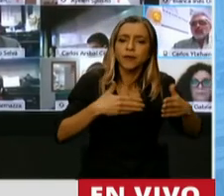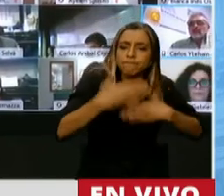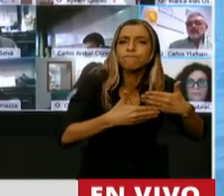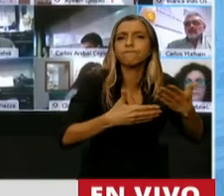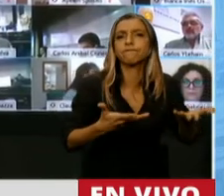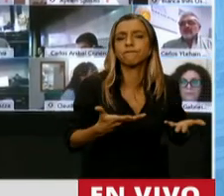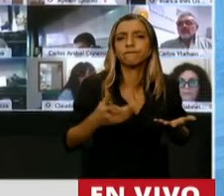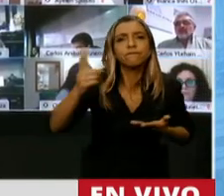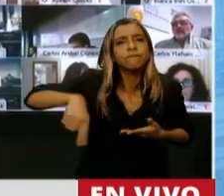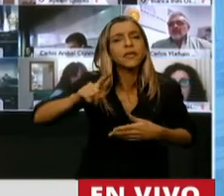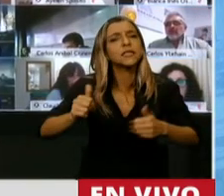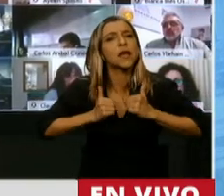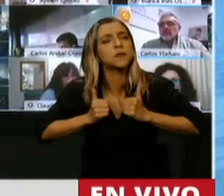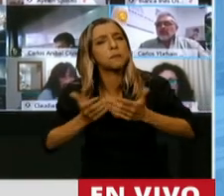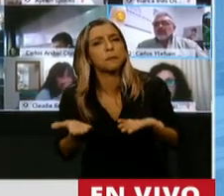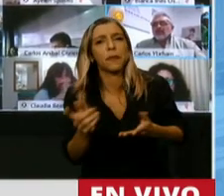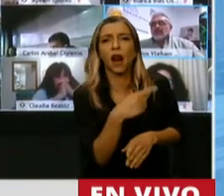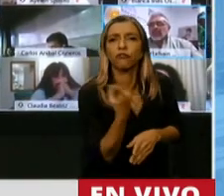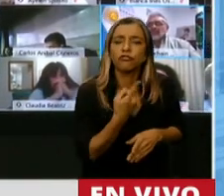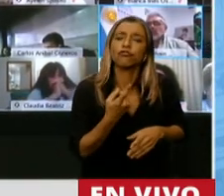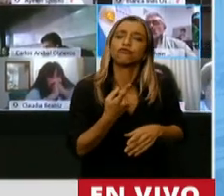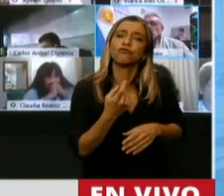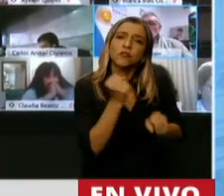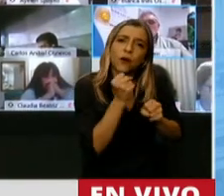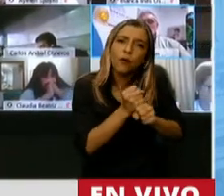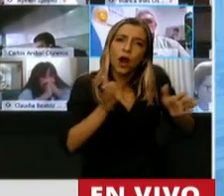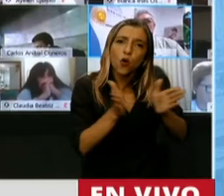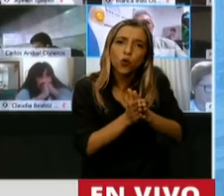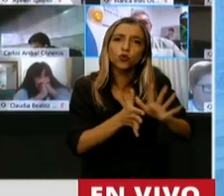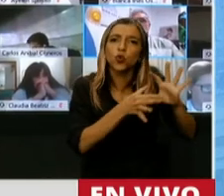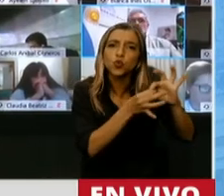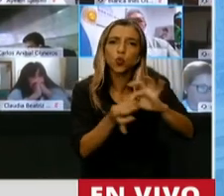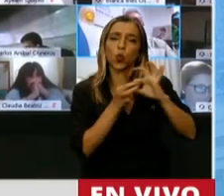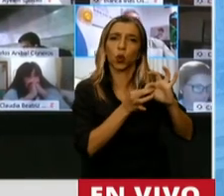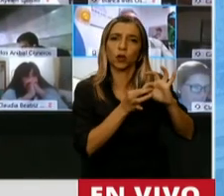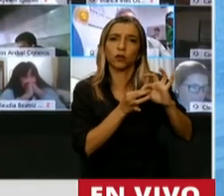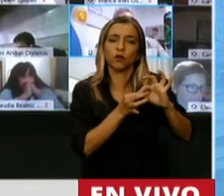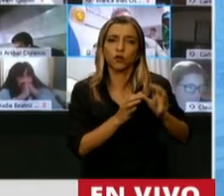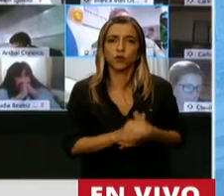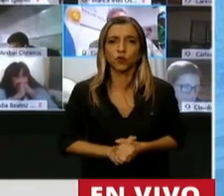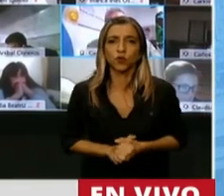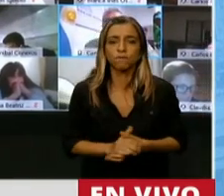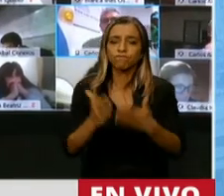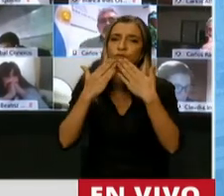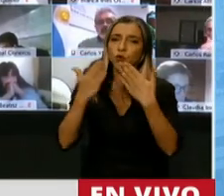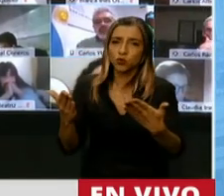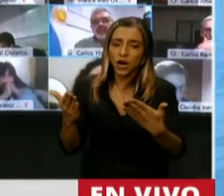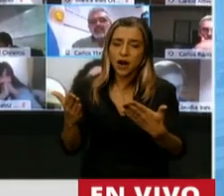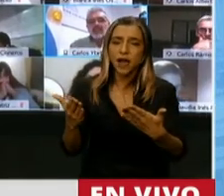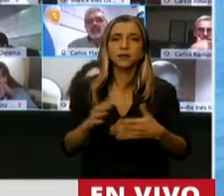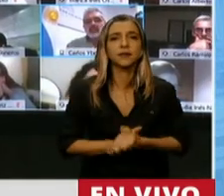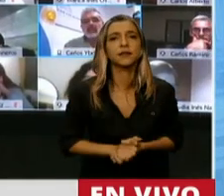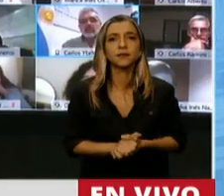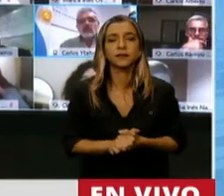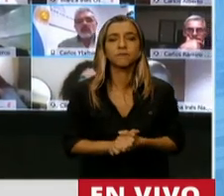y si es posible hacerlo todos unidos señor presidente muchas gracias y le deseo a